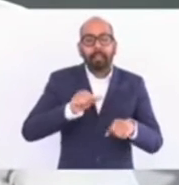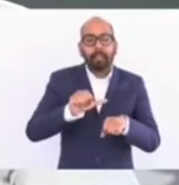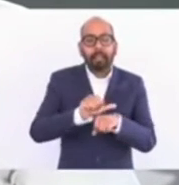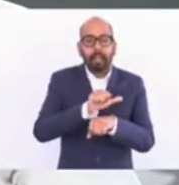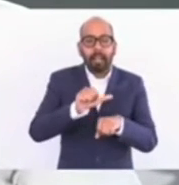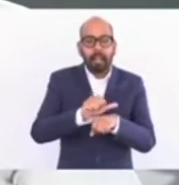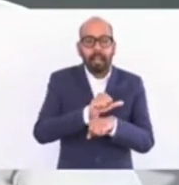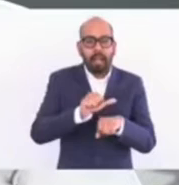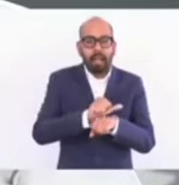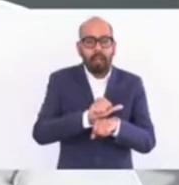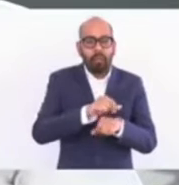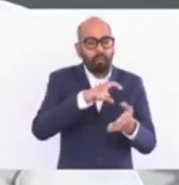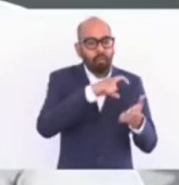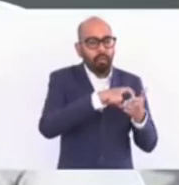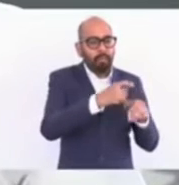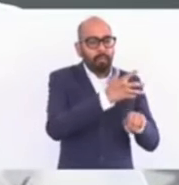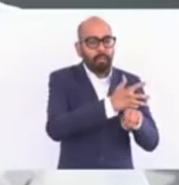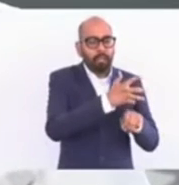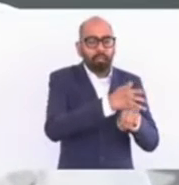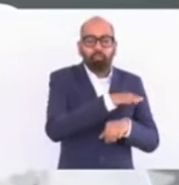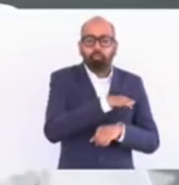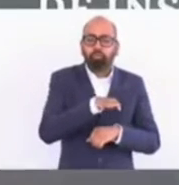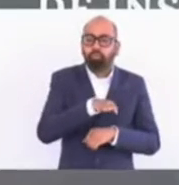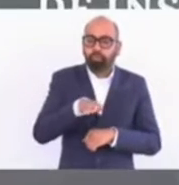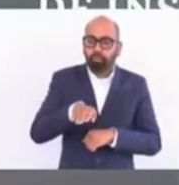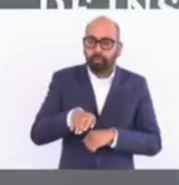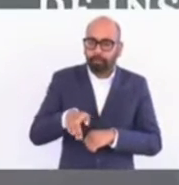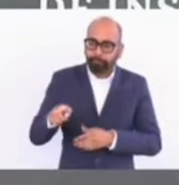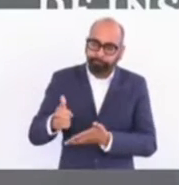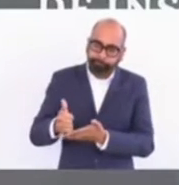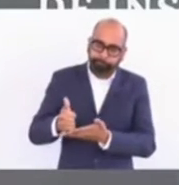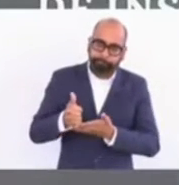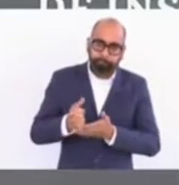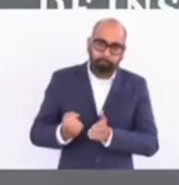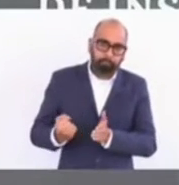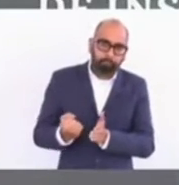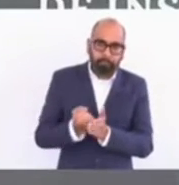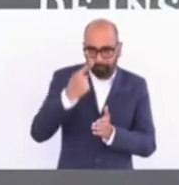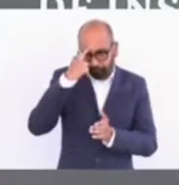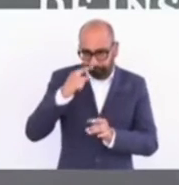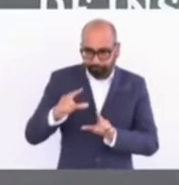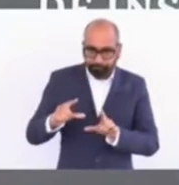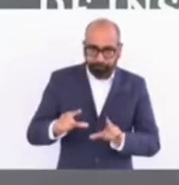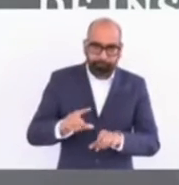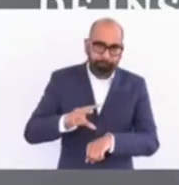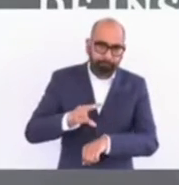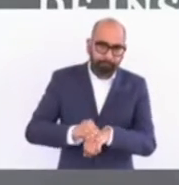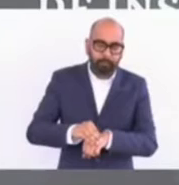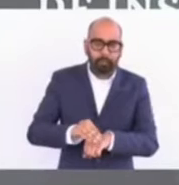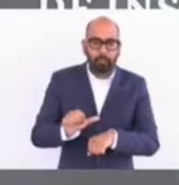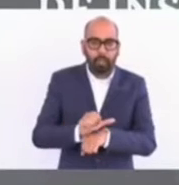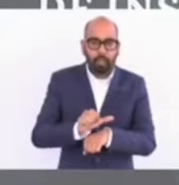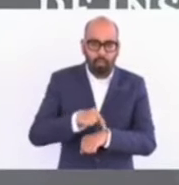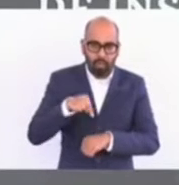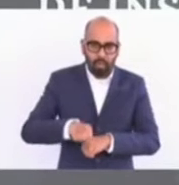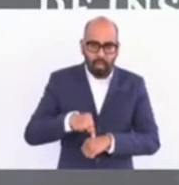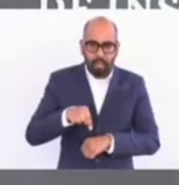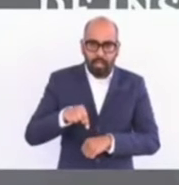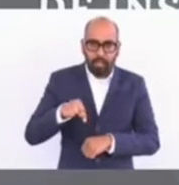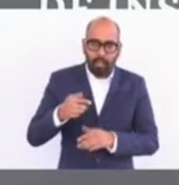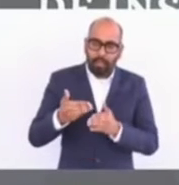que fue muy bien recibido este anuncio en el norte del país hace algunos